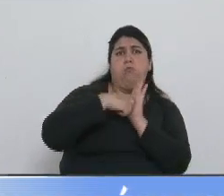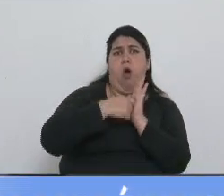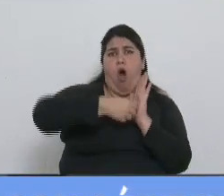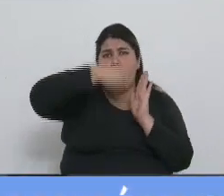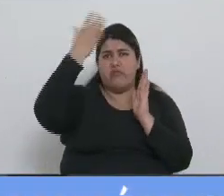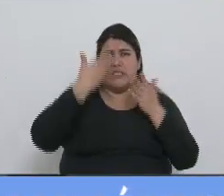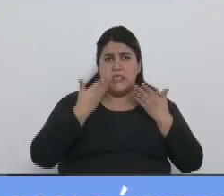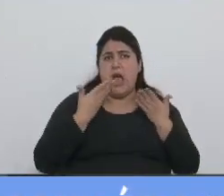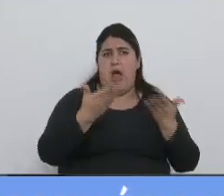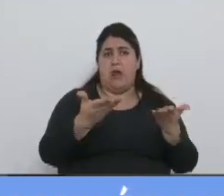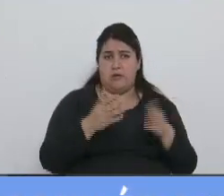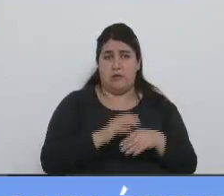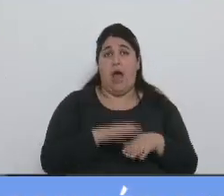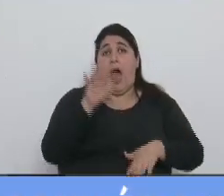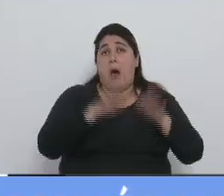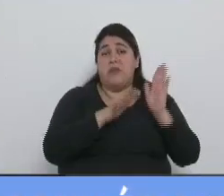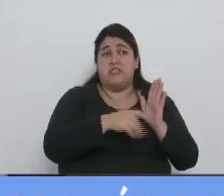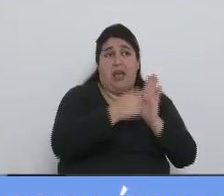veces es lo mismo que nada.